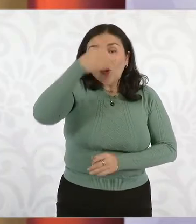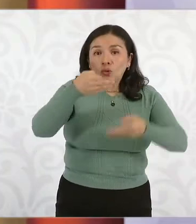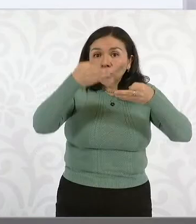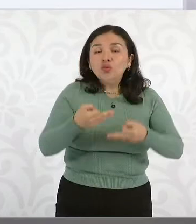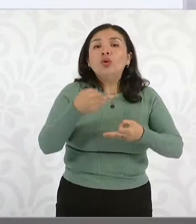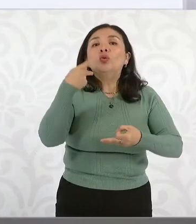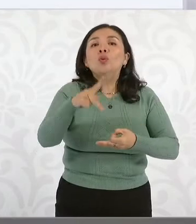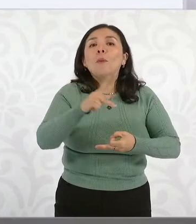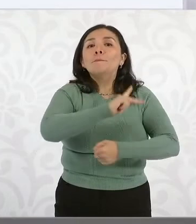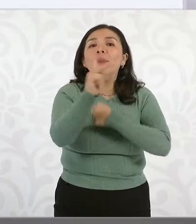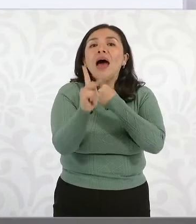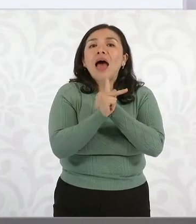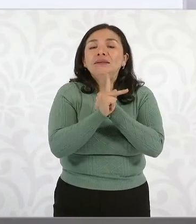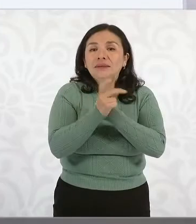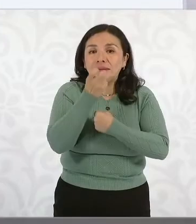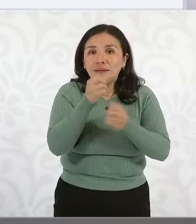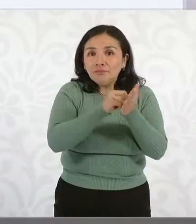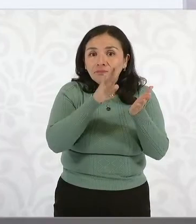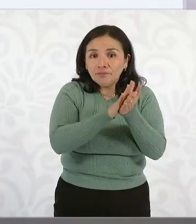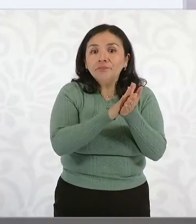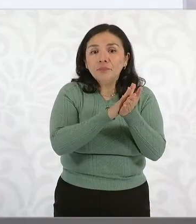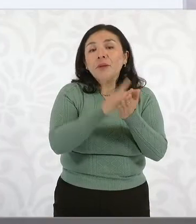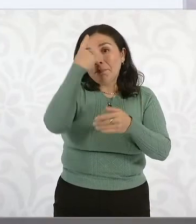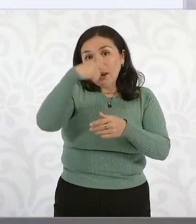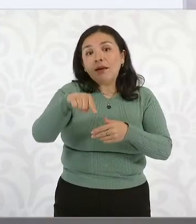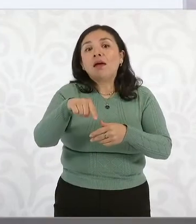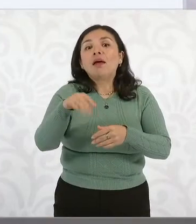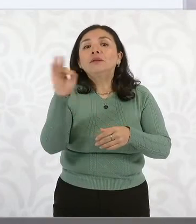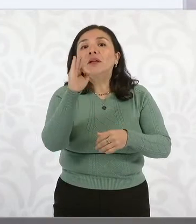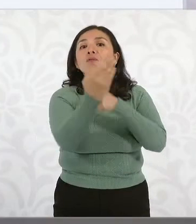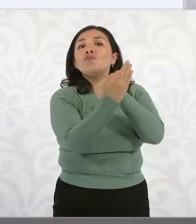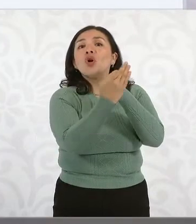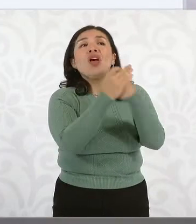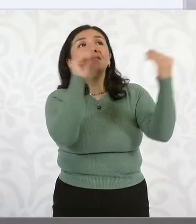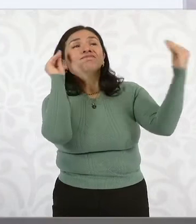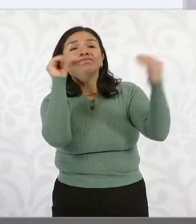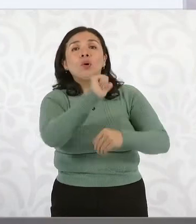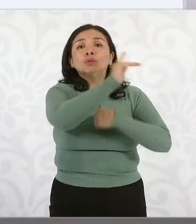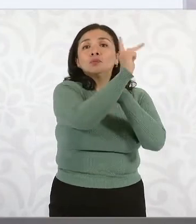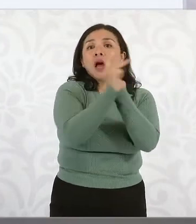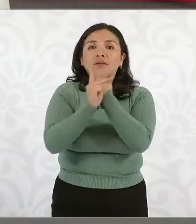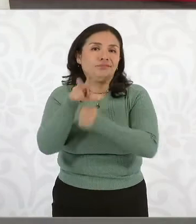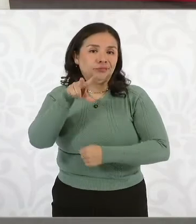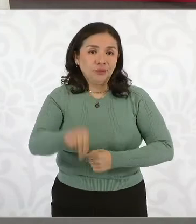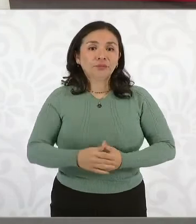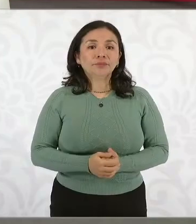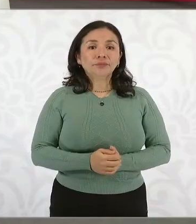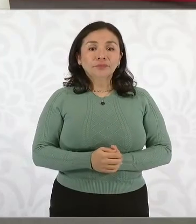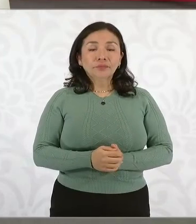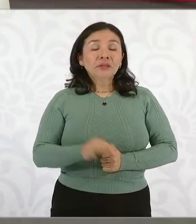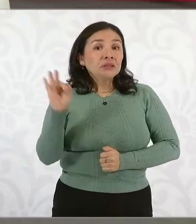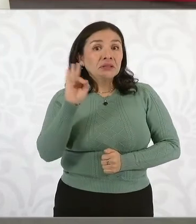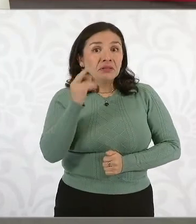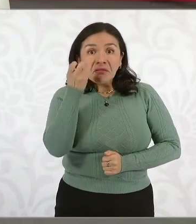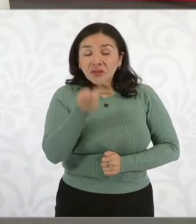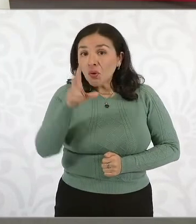ciudadanía ante éste y el acogerse a su protección diplomática. La contravención